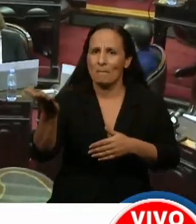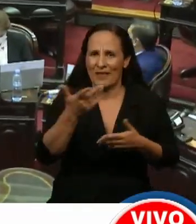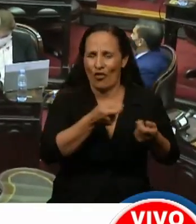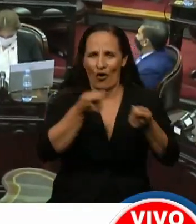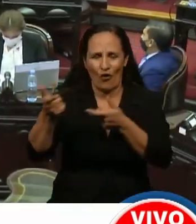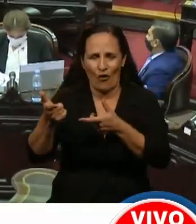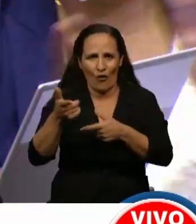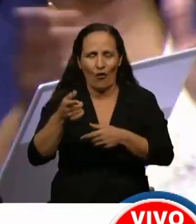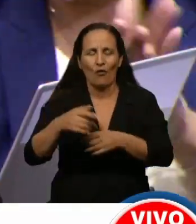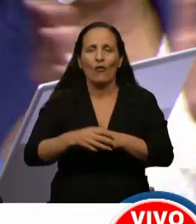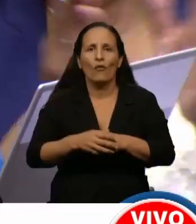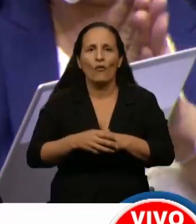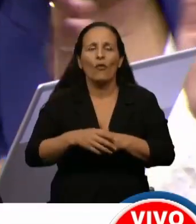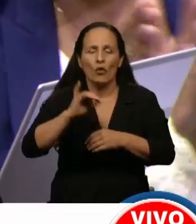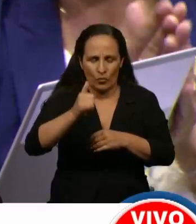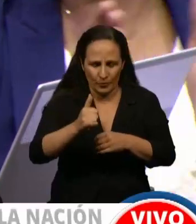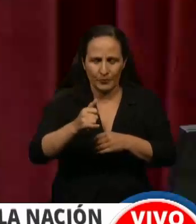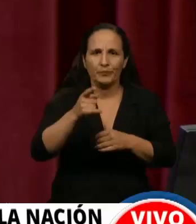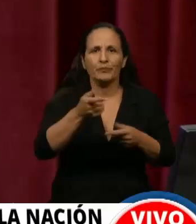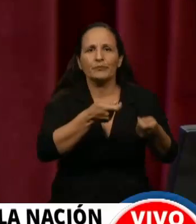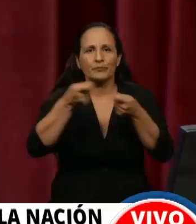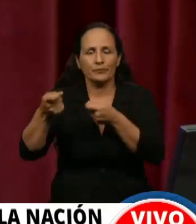consideración. Gracias, diputada. Se pone a